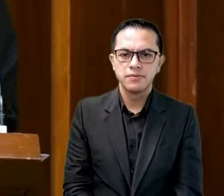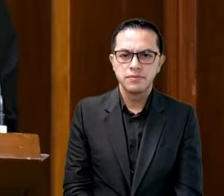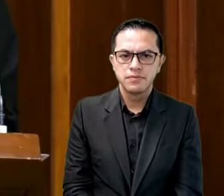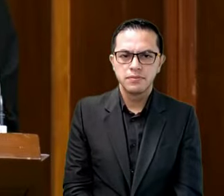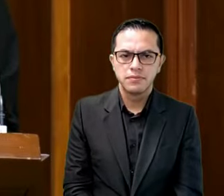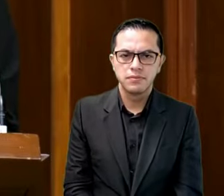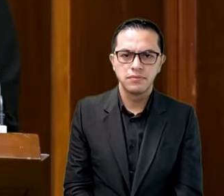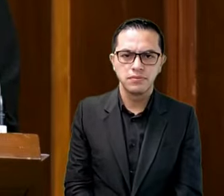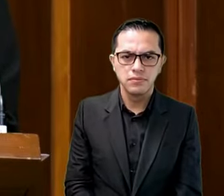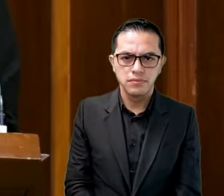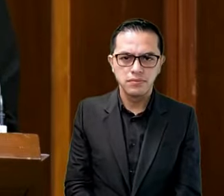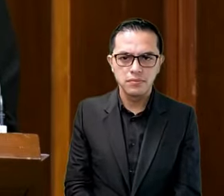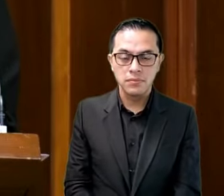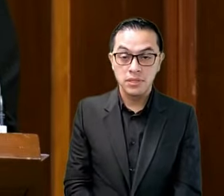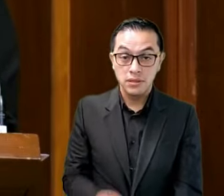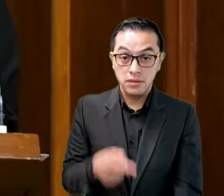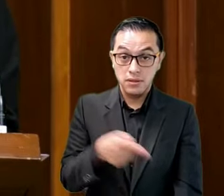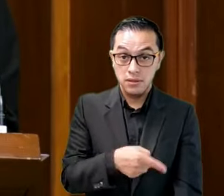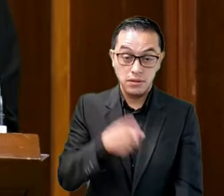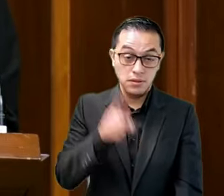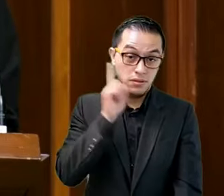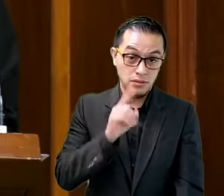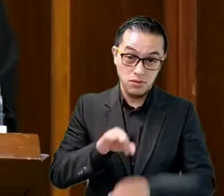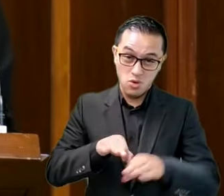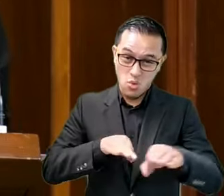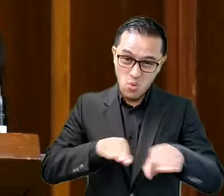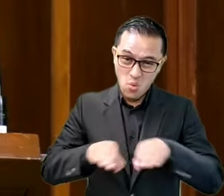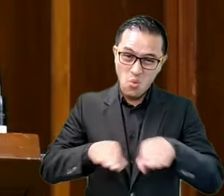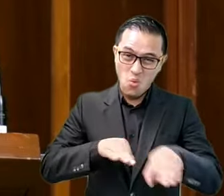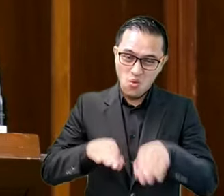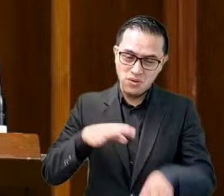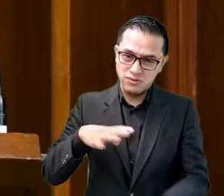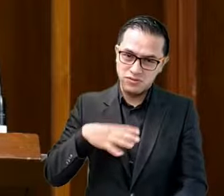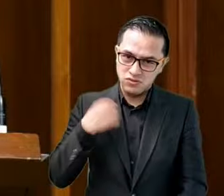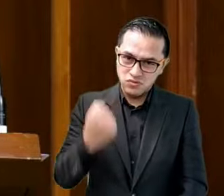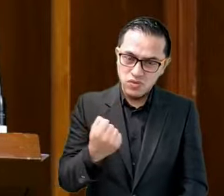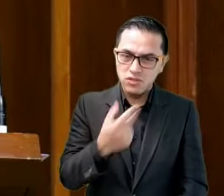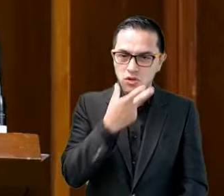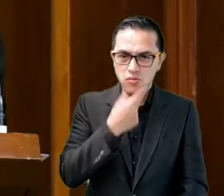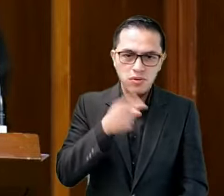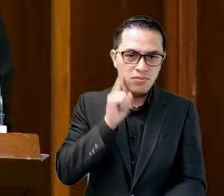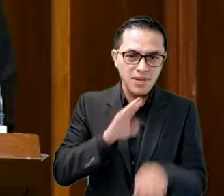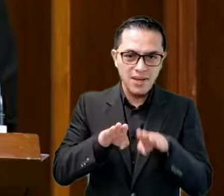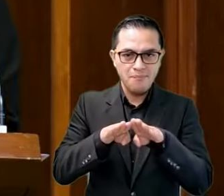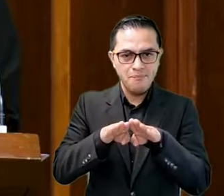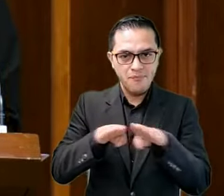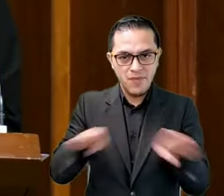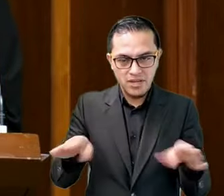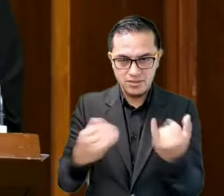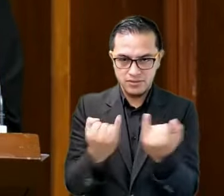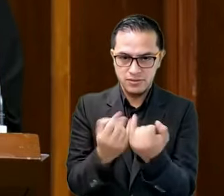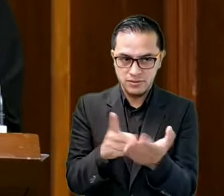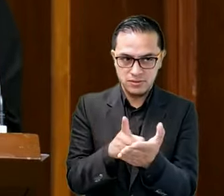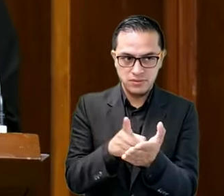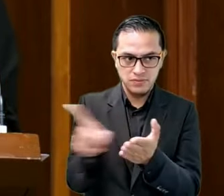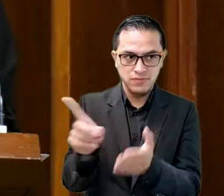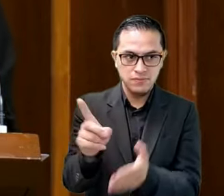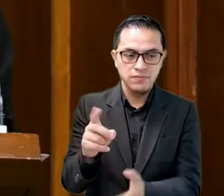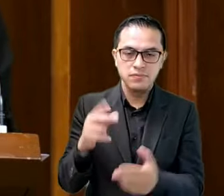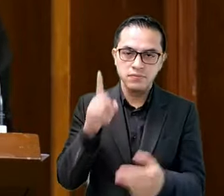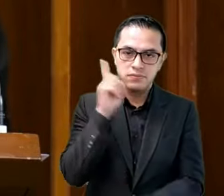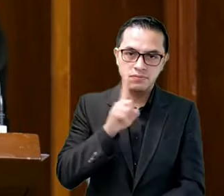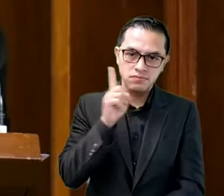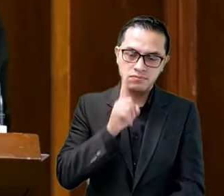posiciones trabajó incansablemente por la igualdad de género y los derechos de las mujeres